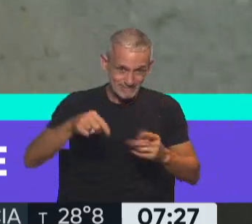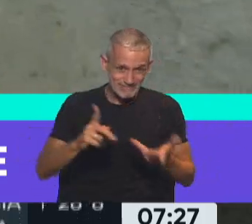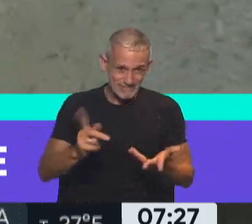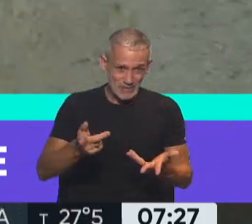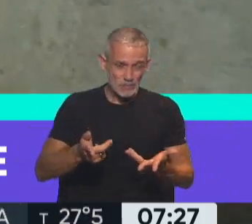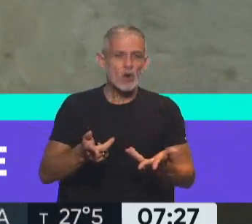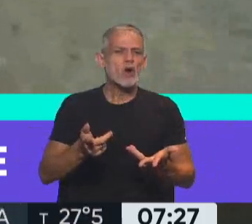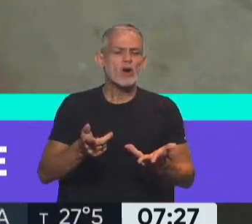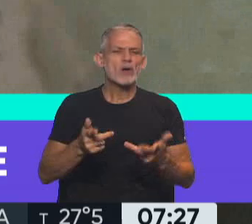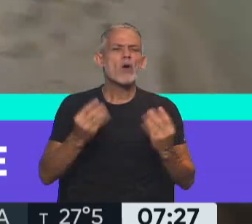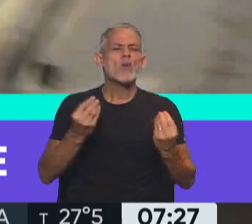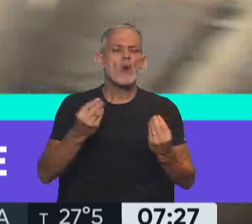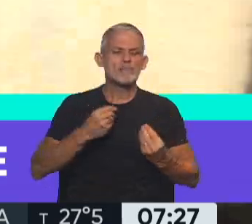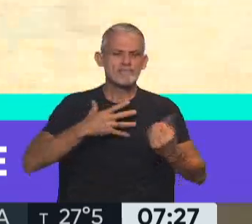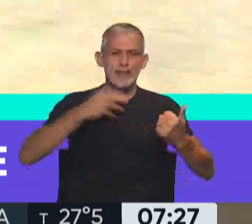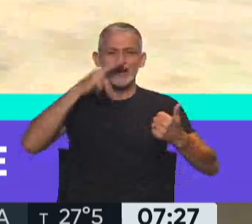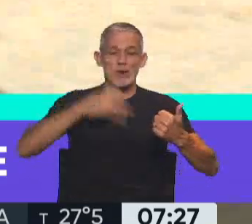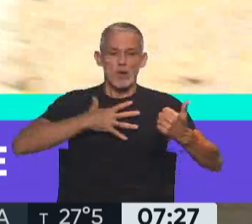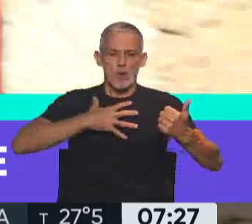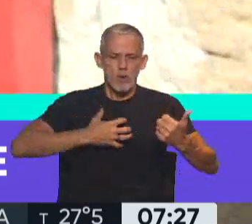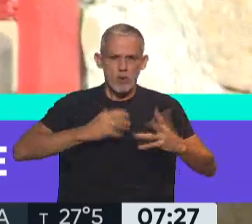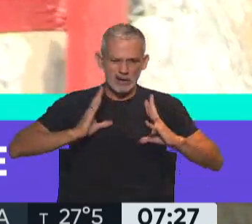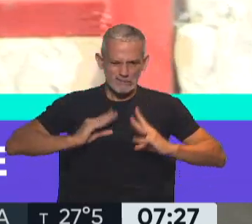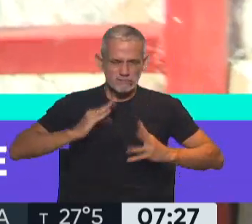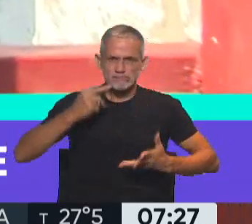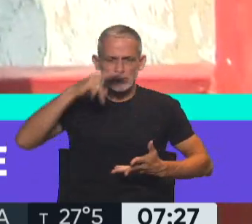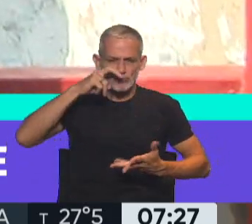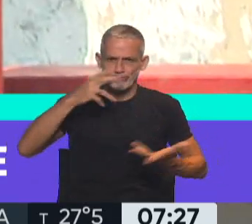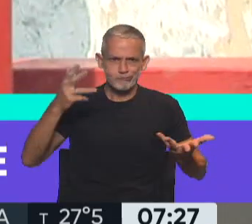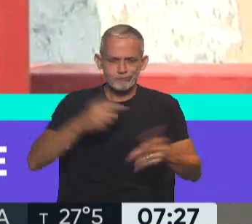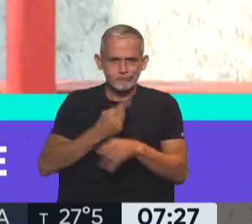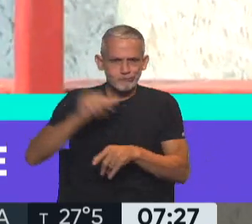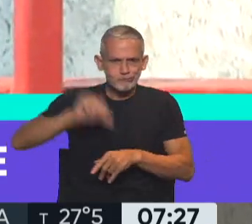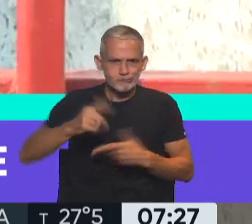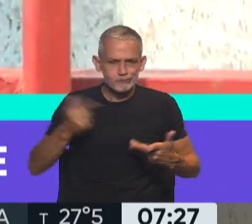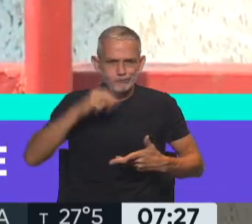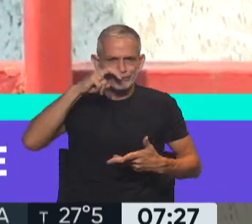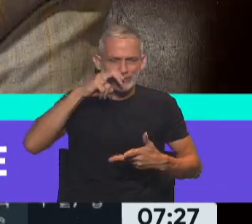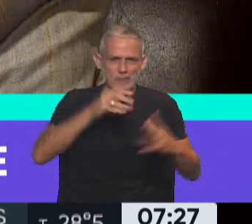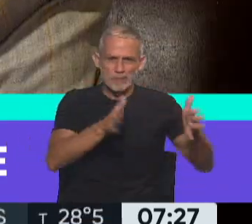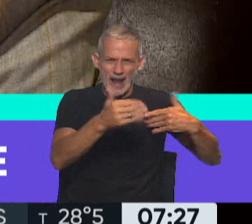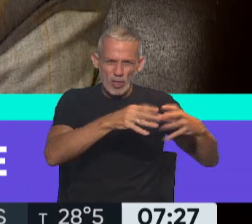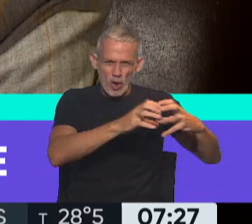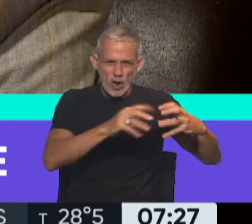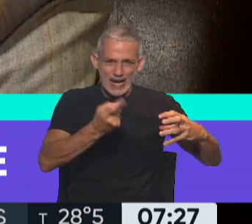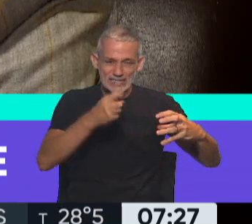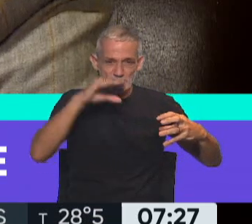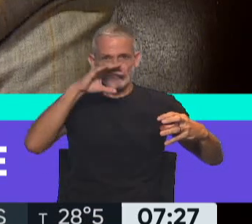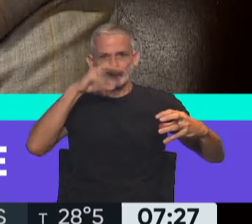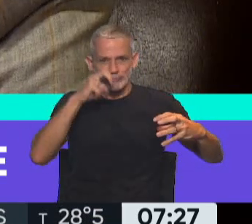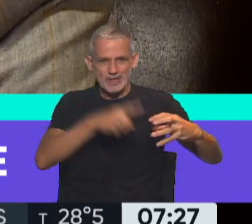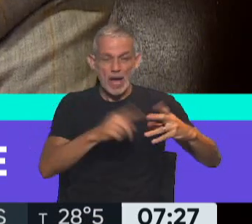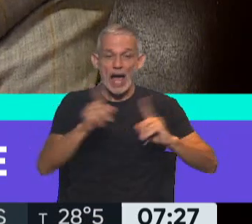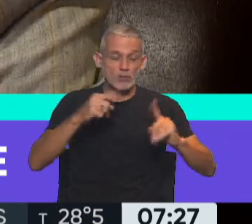caso tienen que ver con depresión respiratoria, la mayor parte de ellos está requiriendo respirador artificial, hay algunos pacientes